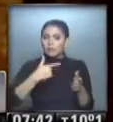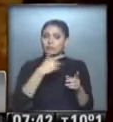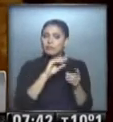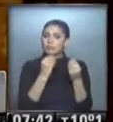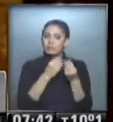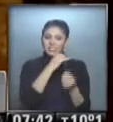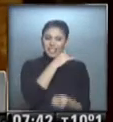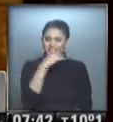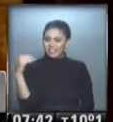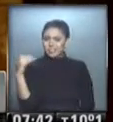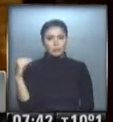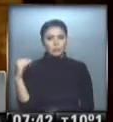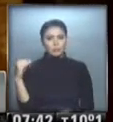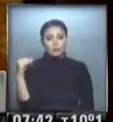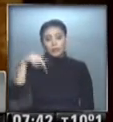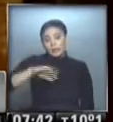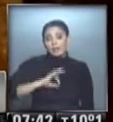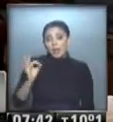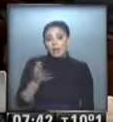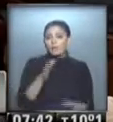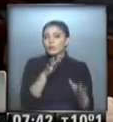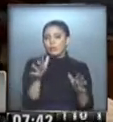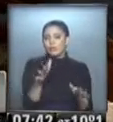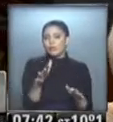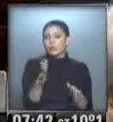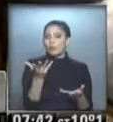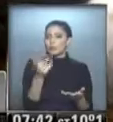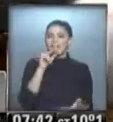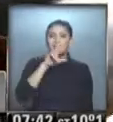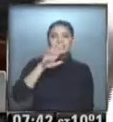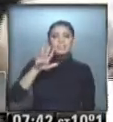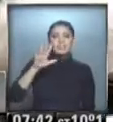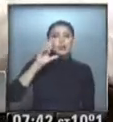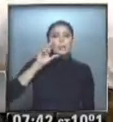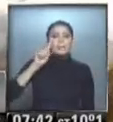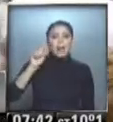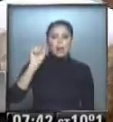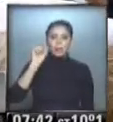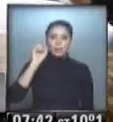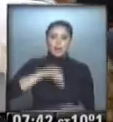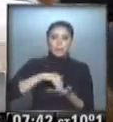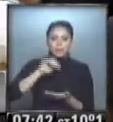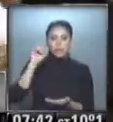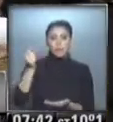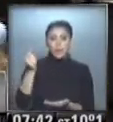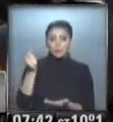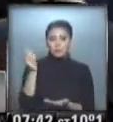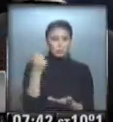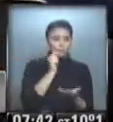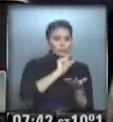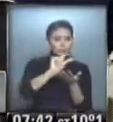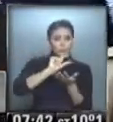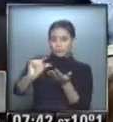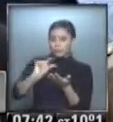financiero negativo en el caso de este año de aproximadamente 35 mil millones de pesos que están financiándose